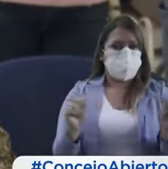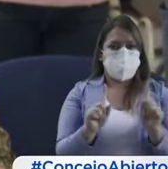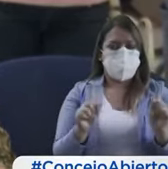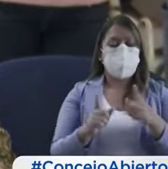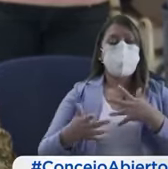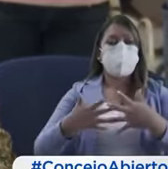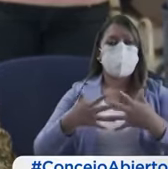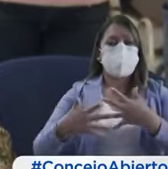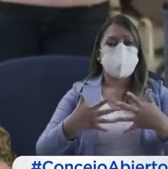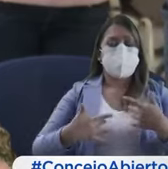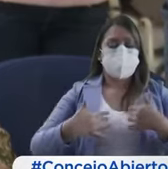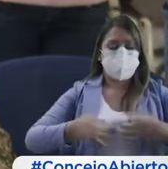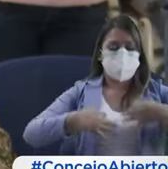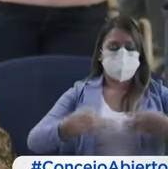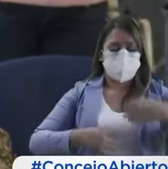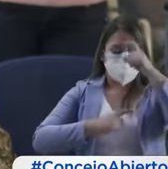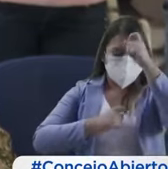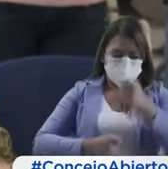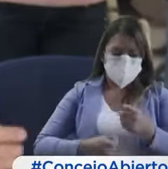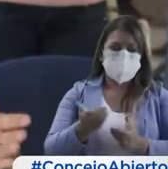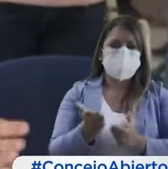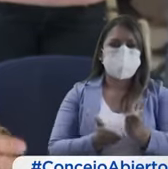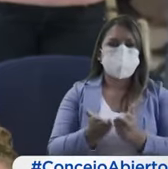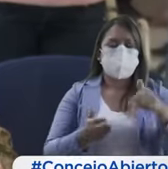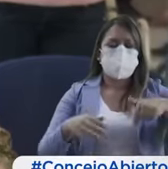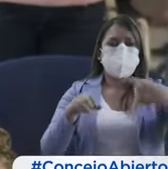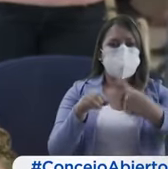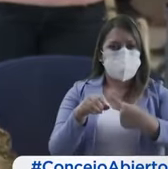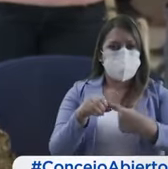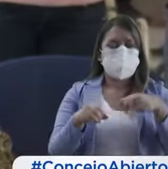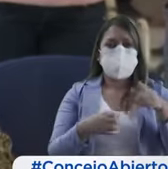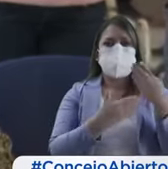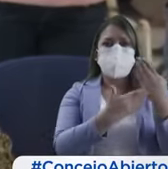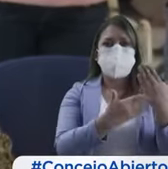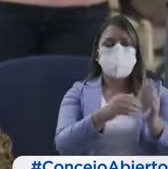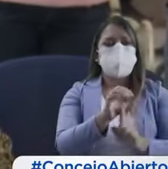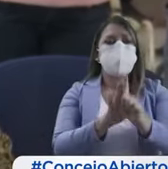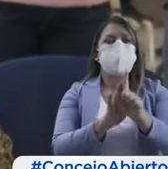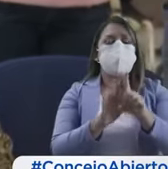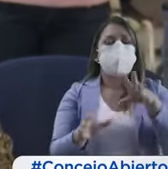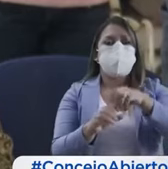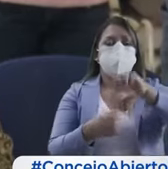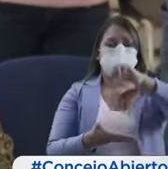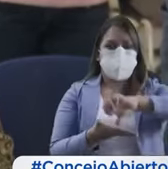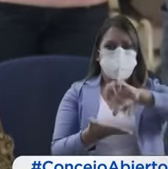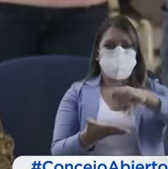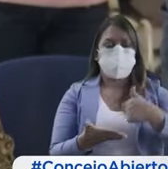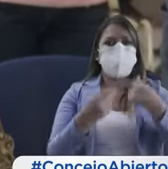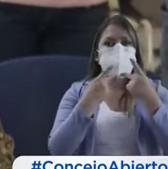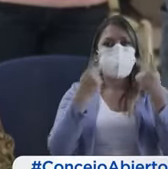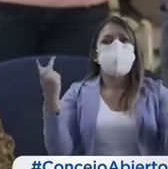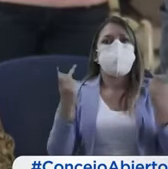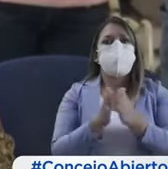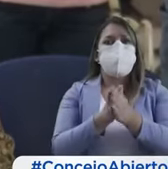transparencia, por el honor, por el servicio a Quito Luz de América, que fue referente regional de desarrollo urbano, yo he hecho público